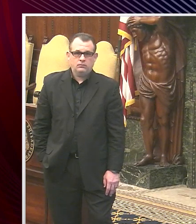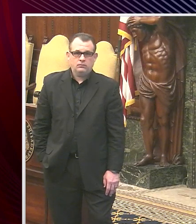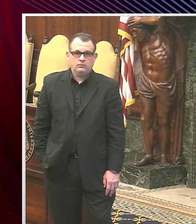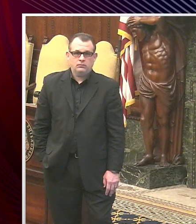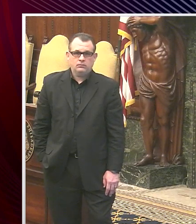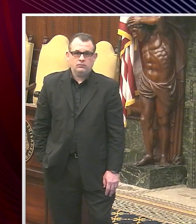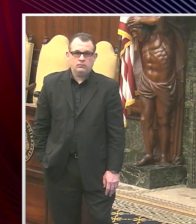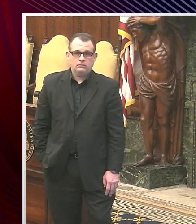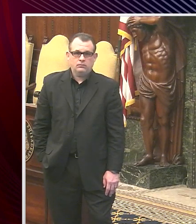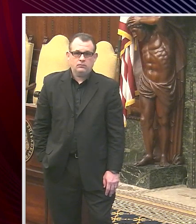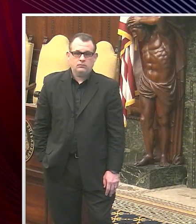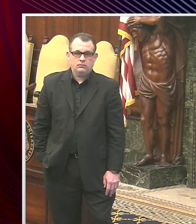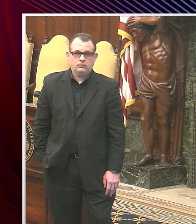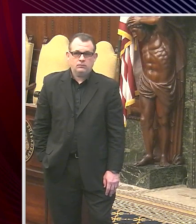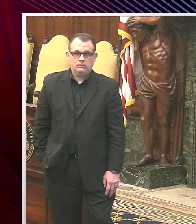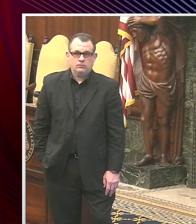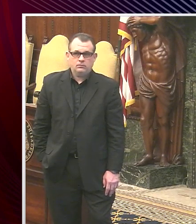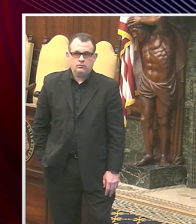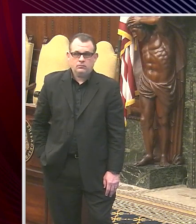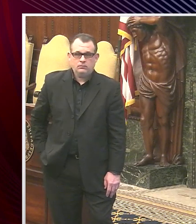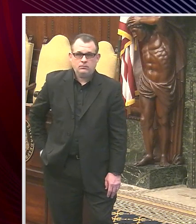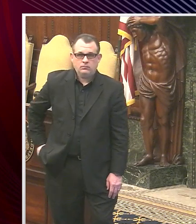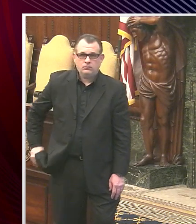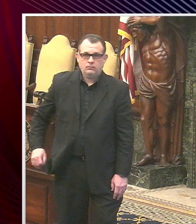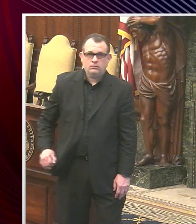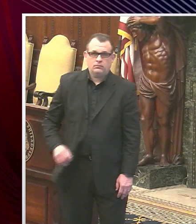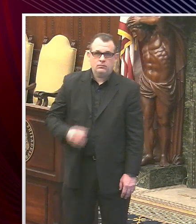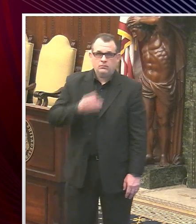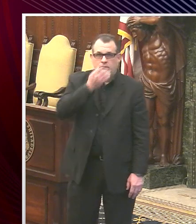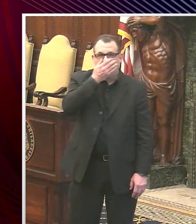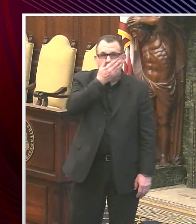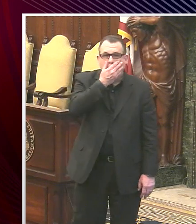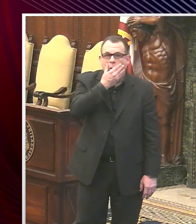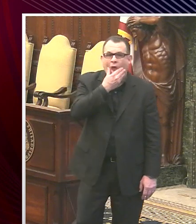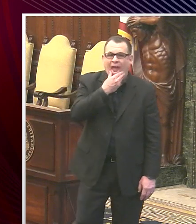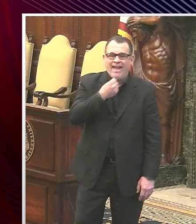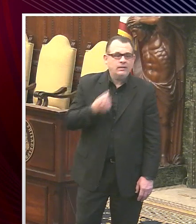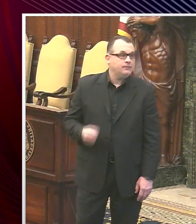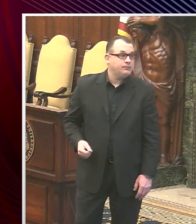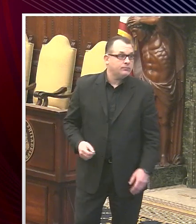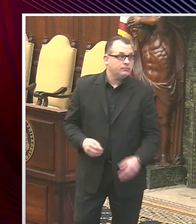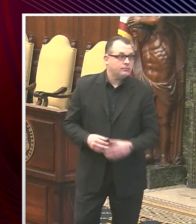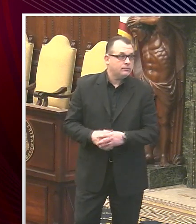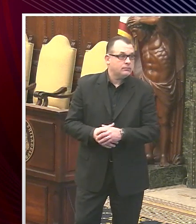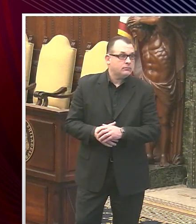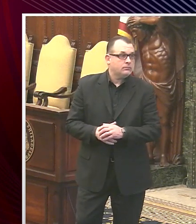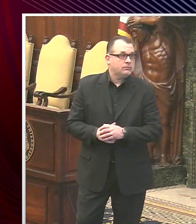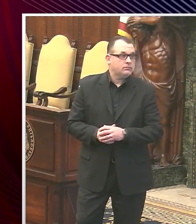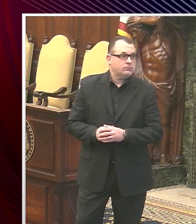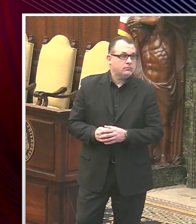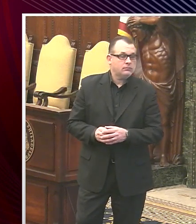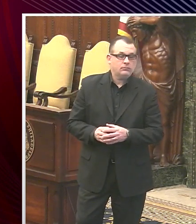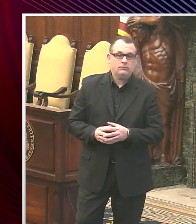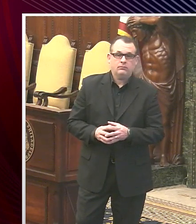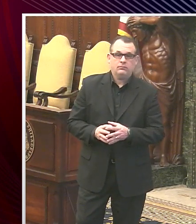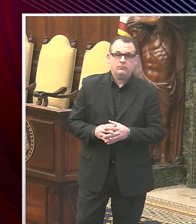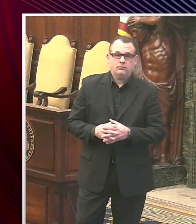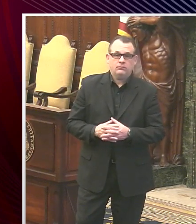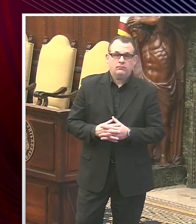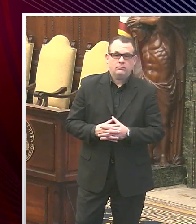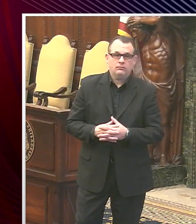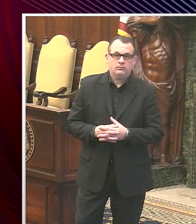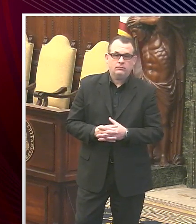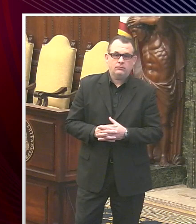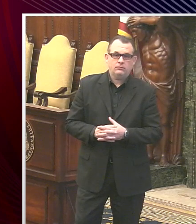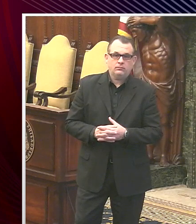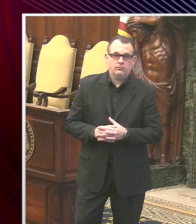Armando, es el doctor Farley mencionó que no se tiene ningún plan para usar los estadios como por ejemplo el Lincoln